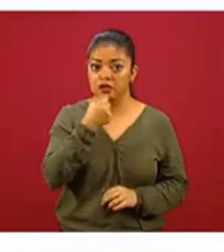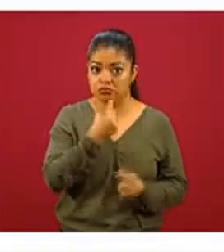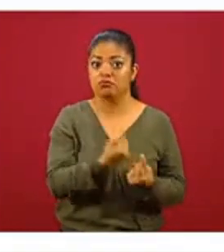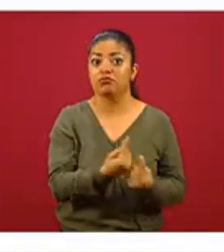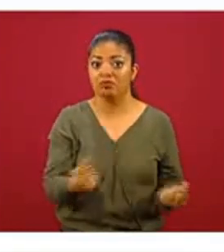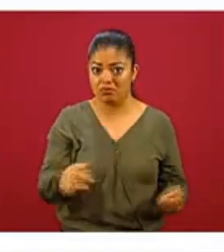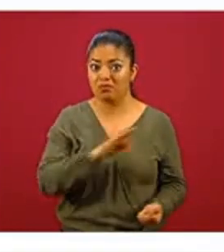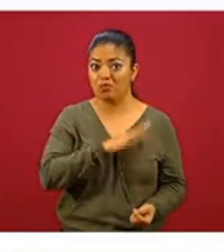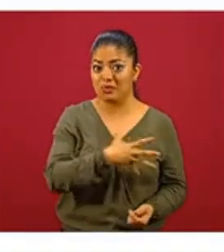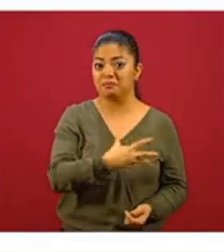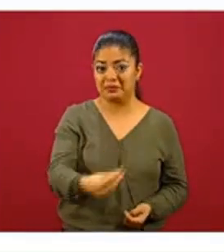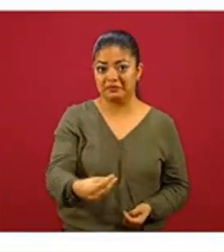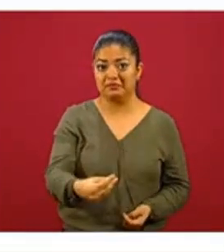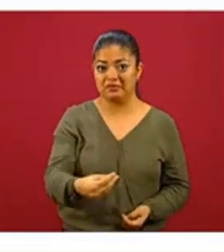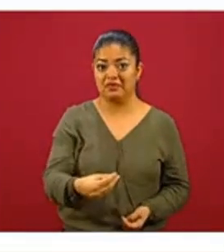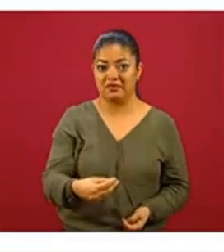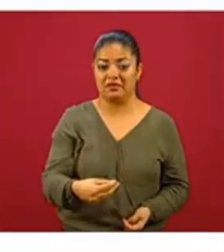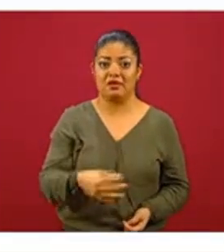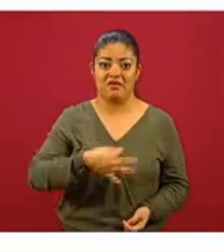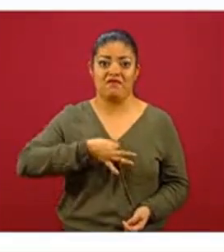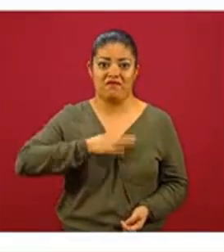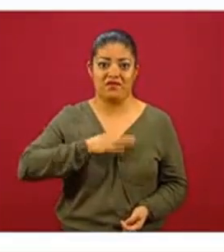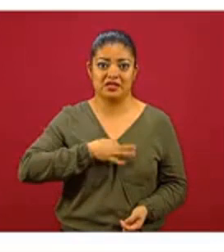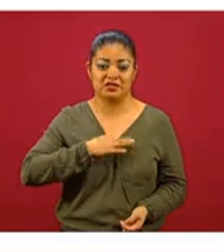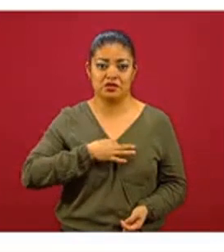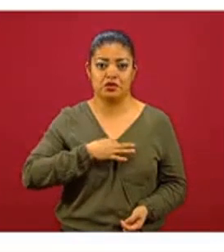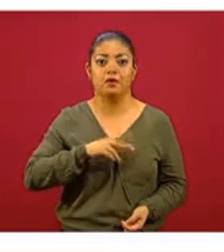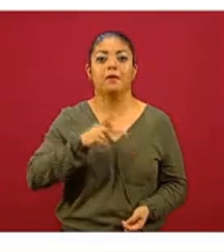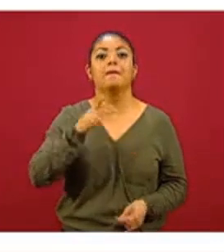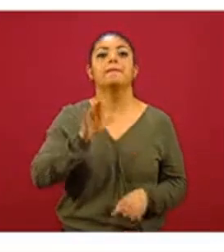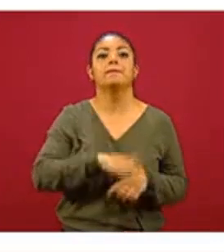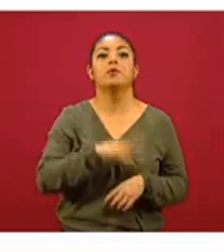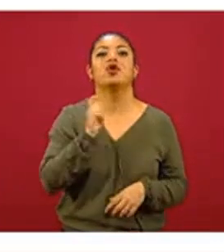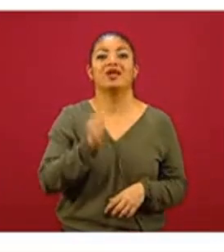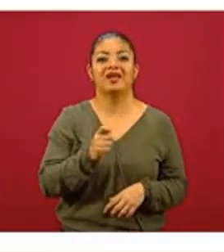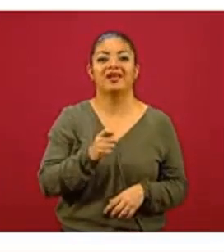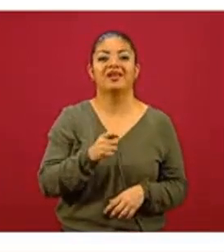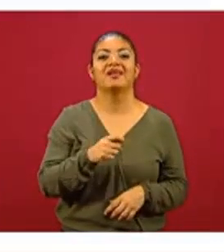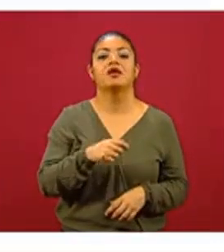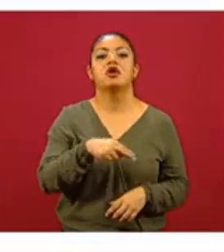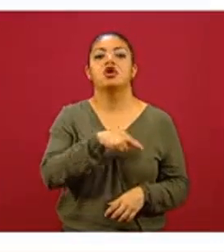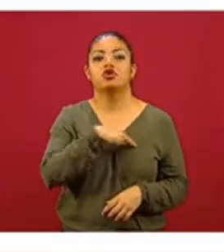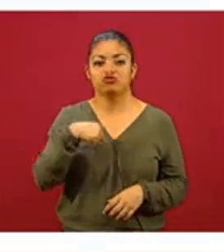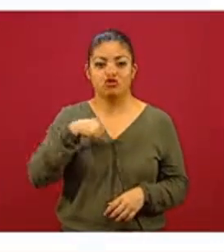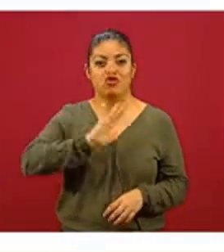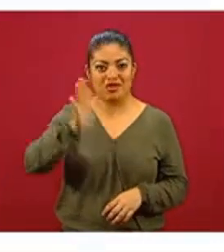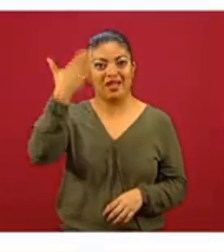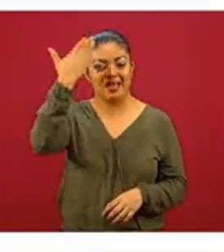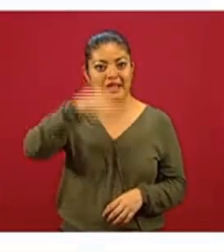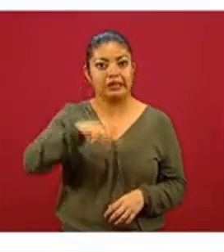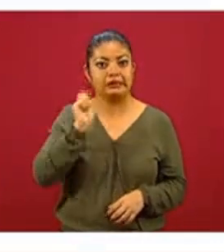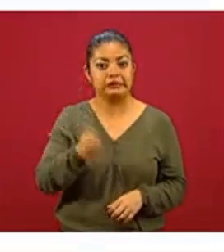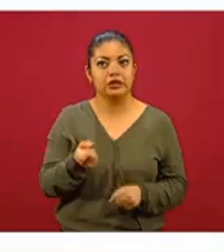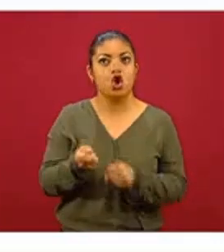pueden infectar y el problema es que como todavía estamos en el conocimiento de esta enfermedad, pues